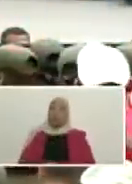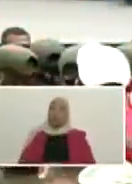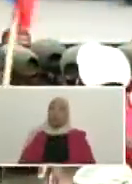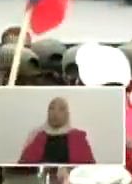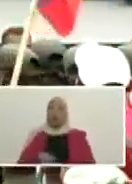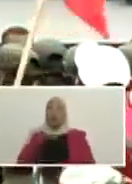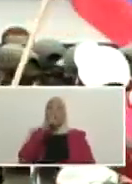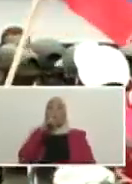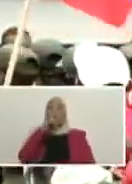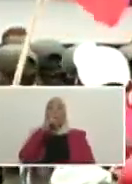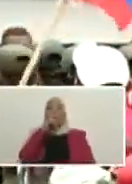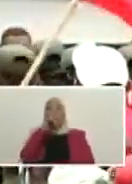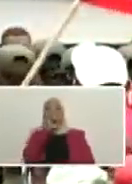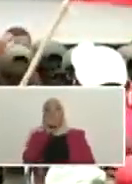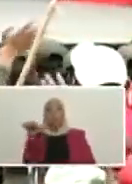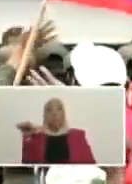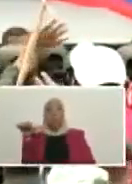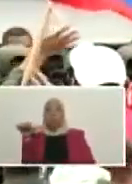Maduro no dura una semana.